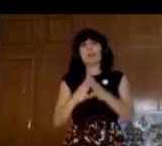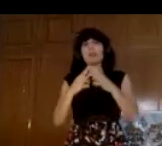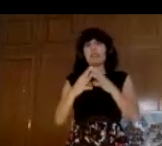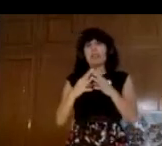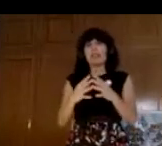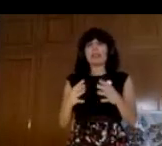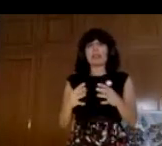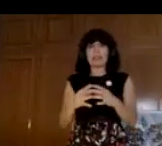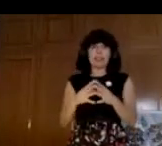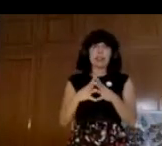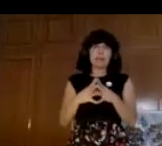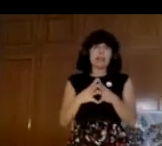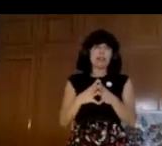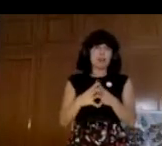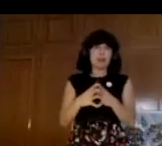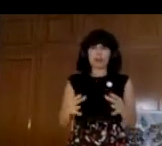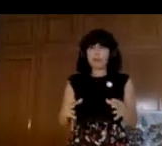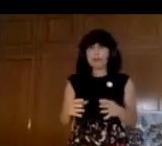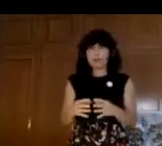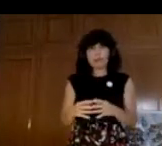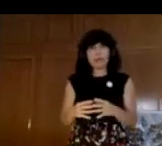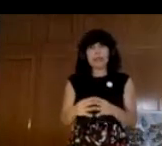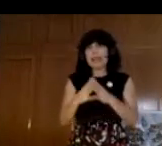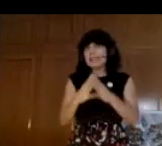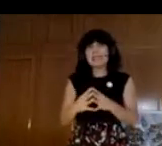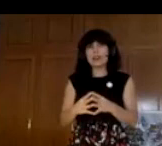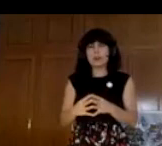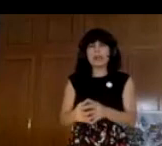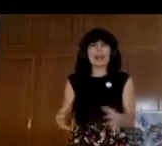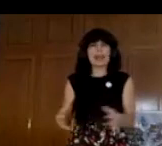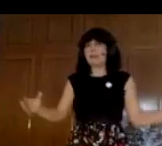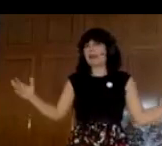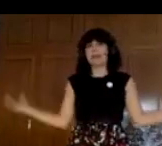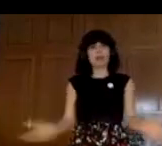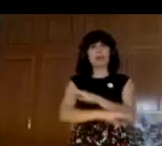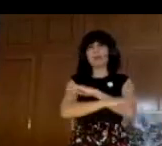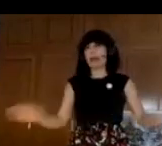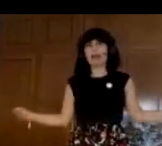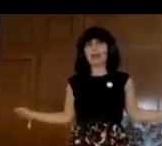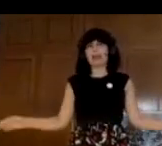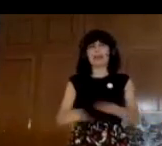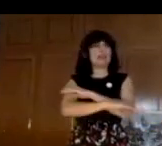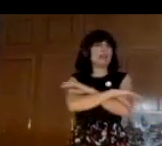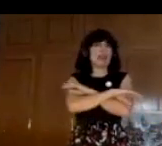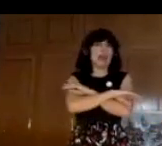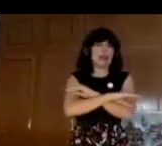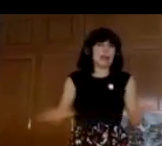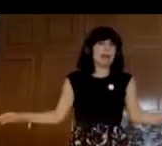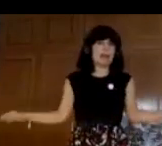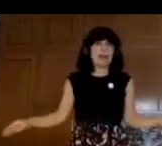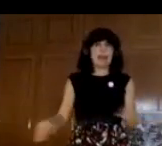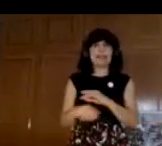todos conocemos es la gran recesión del 2008, ¿no? La crisis económica es el mazazo moral que viene ya a